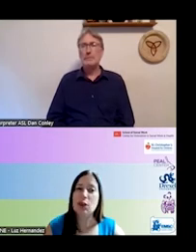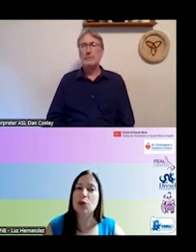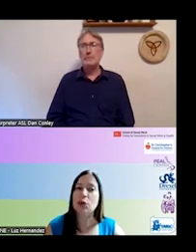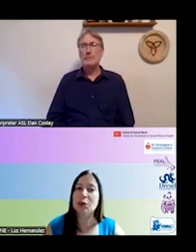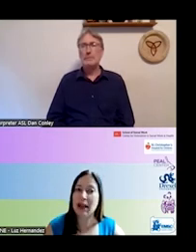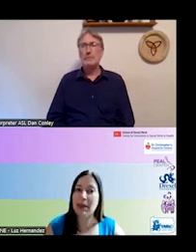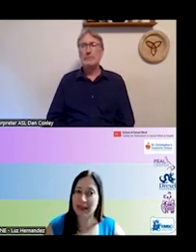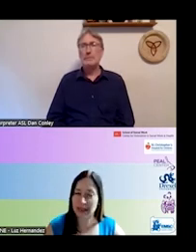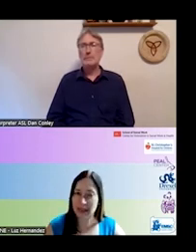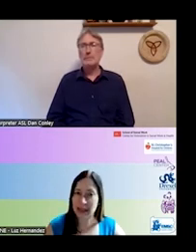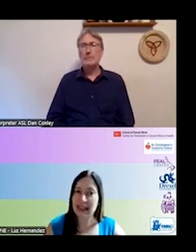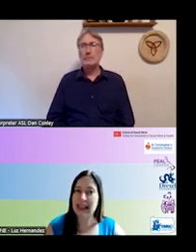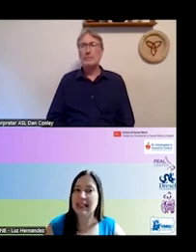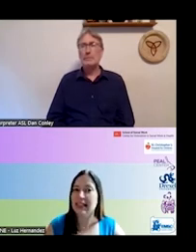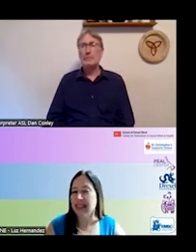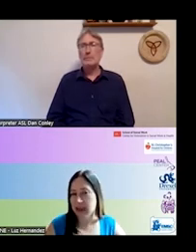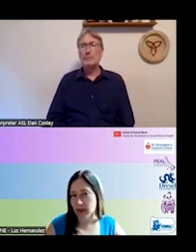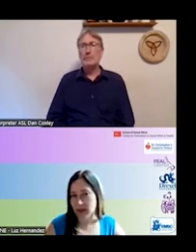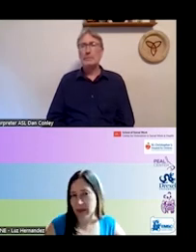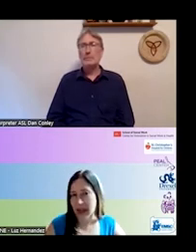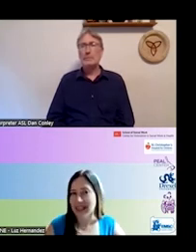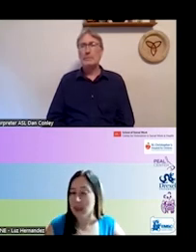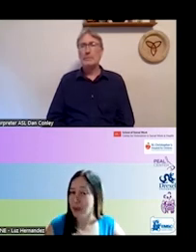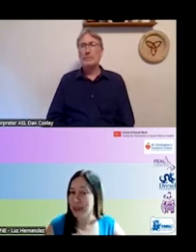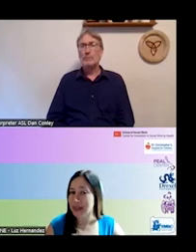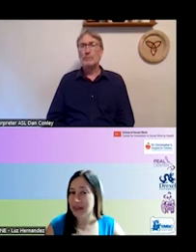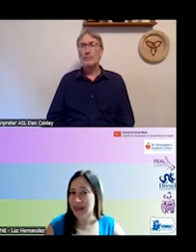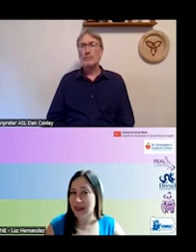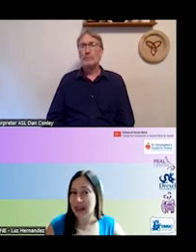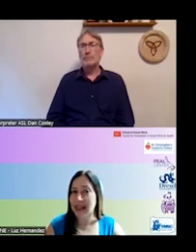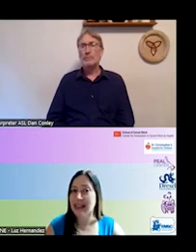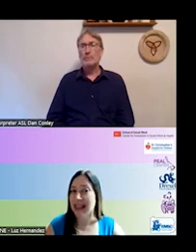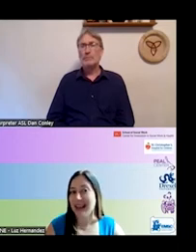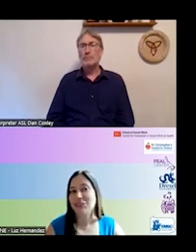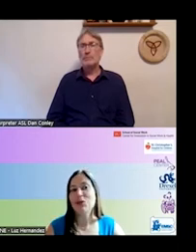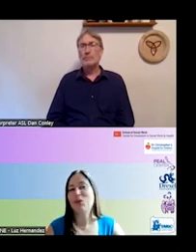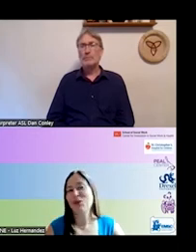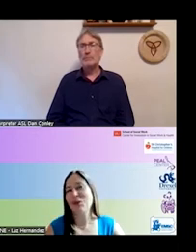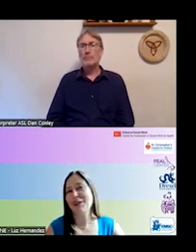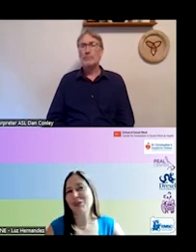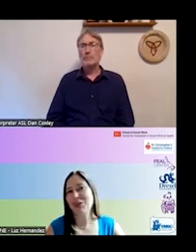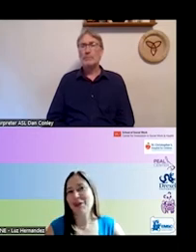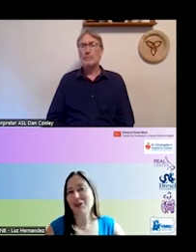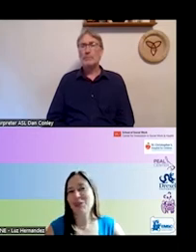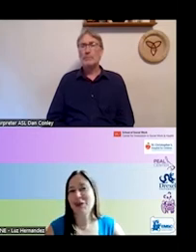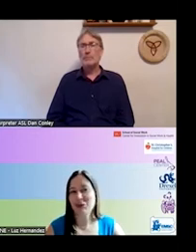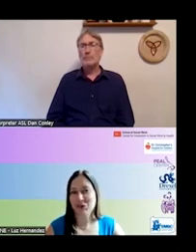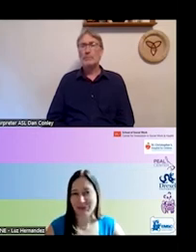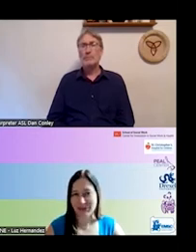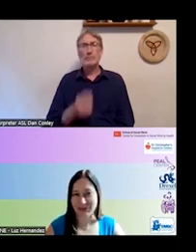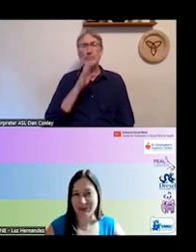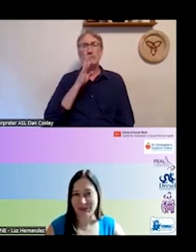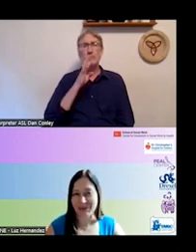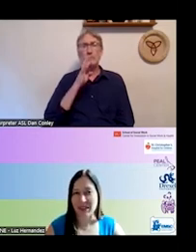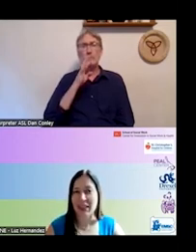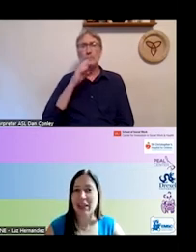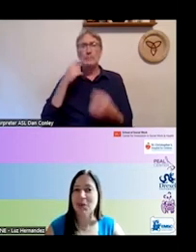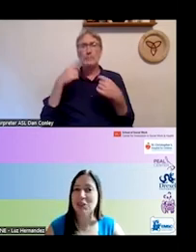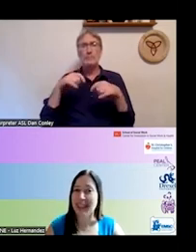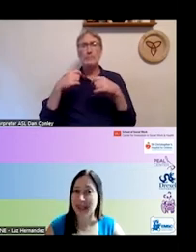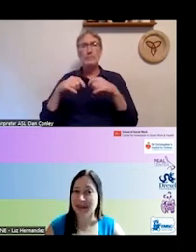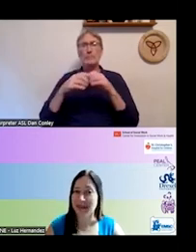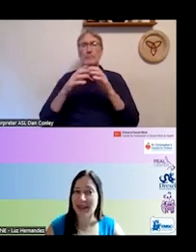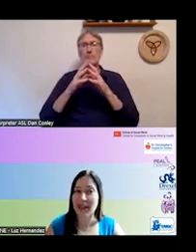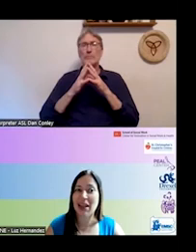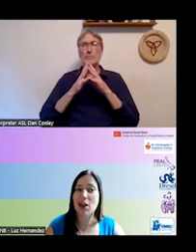lingüísticamente y culturalmente y ser sensitivo. Así pues, es la razón por la cual estoy hablando español.